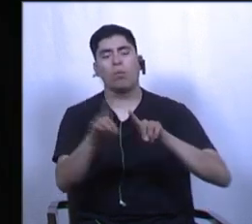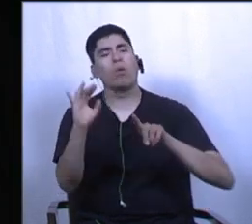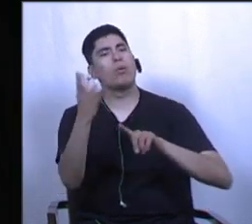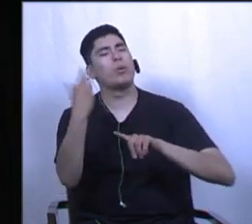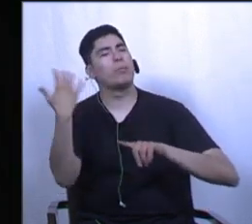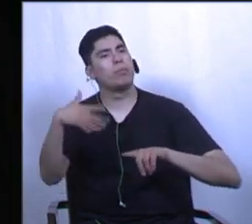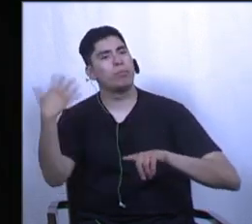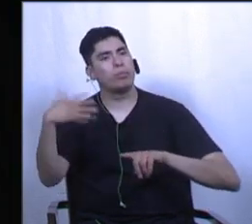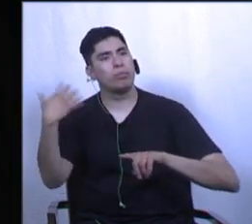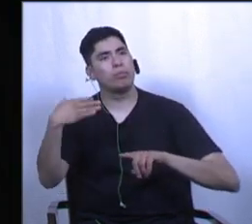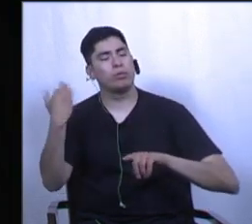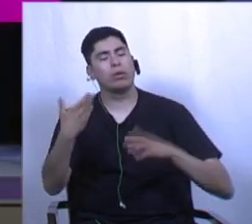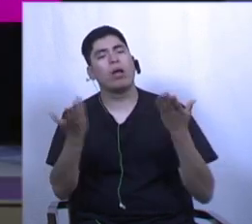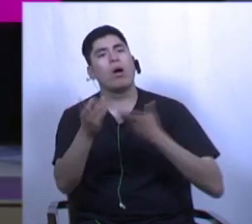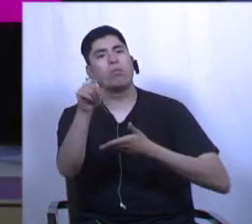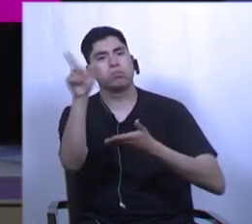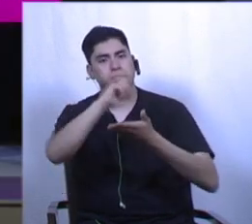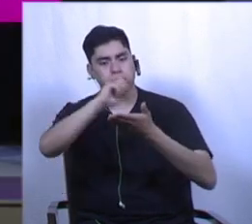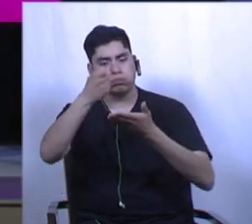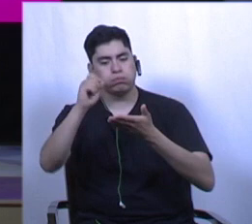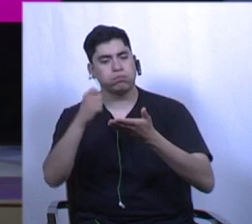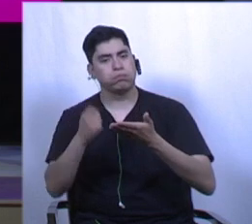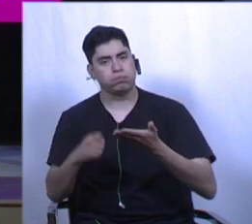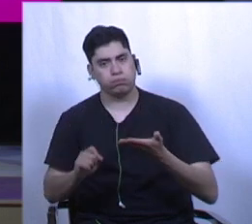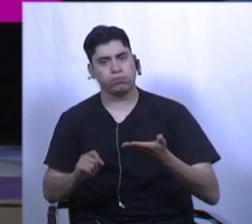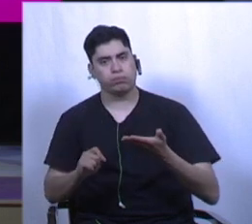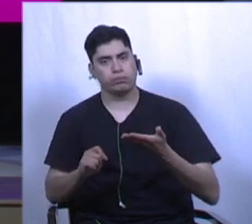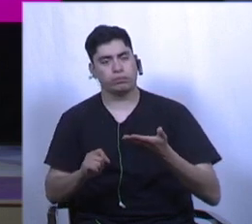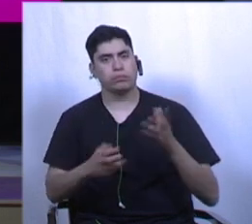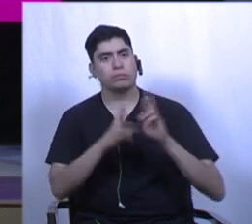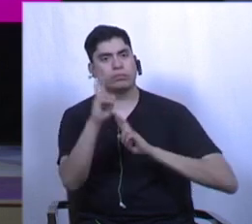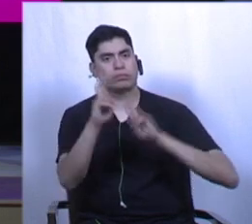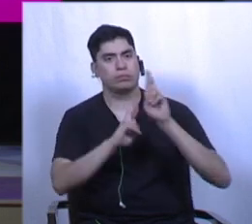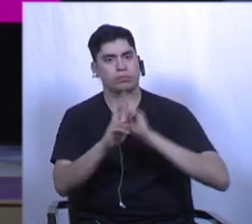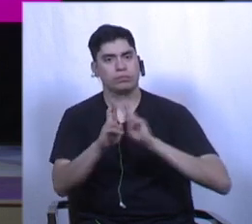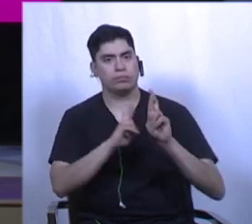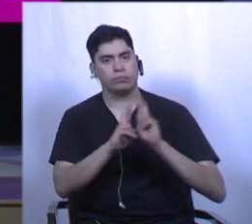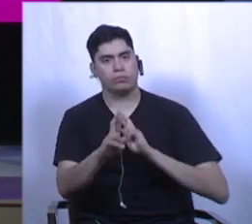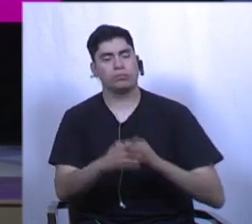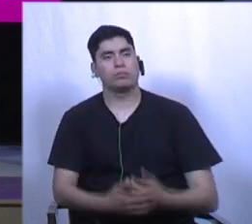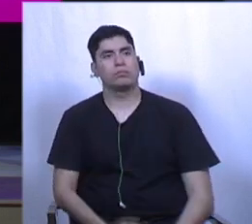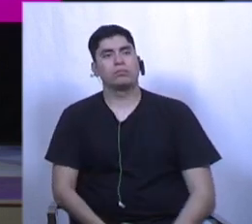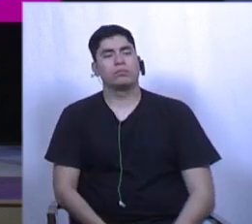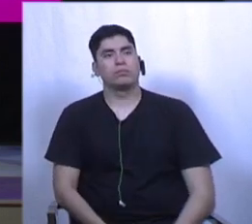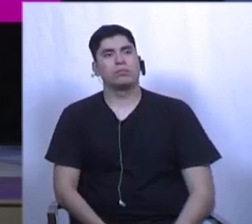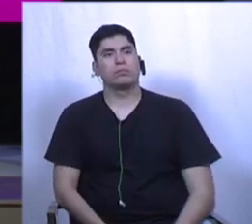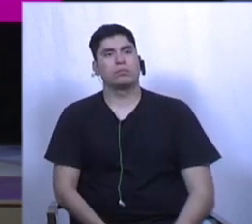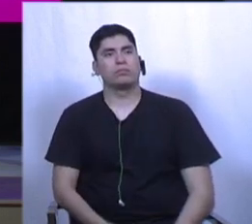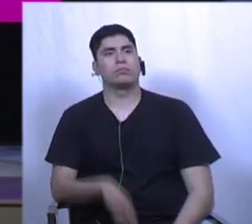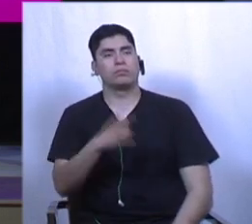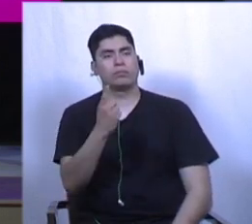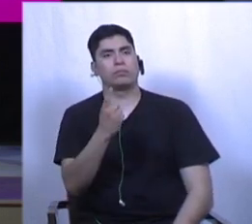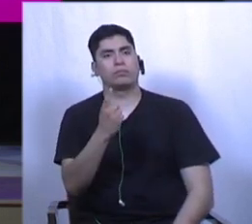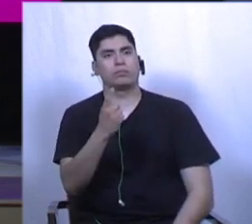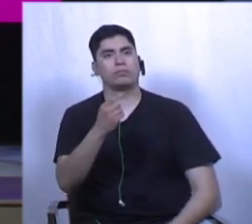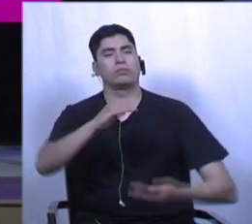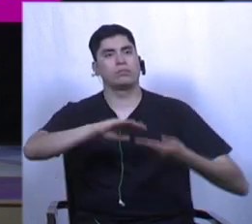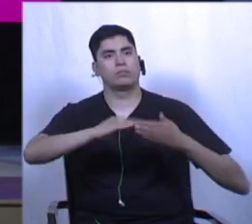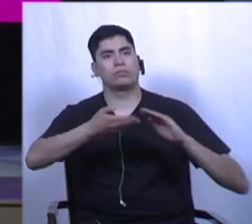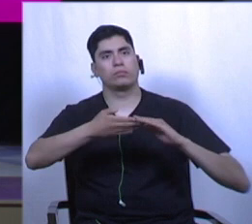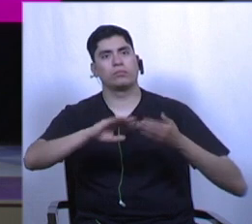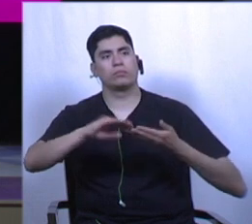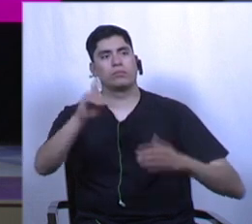de cómo estos elementos se relacionaban y existiendo una relación entre una comunidad salina y una no